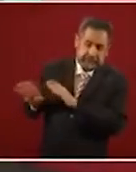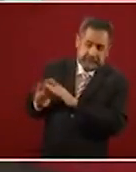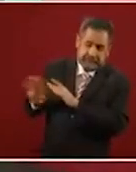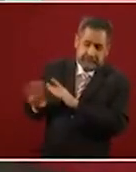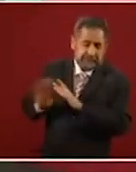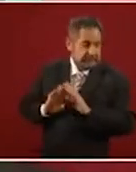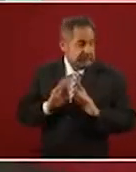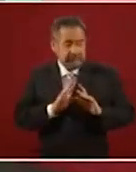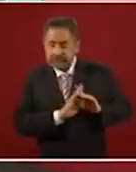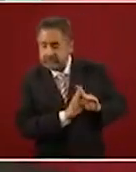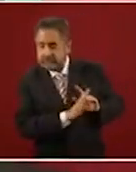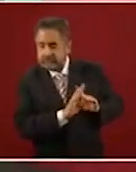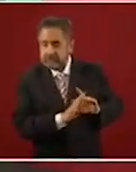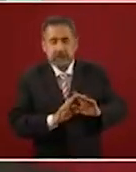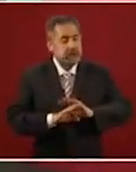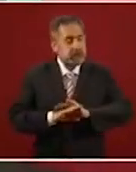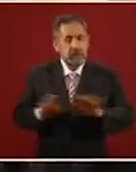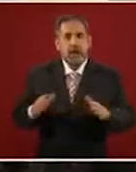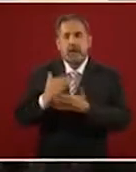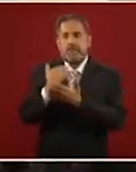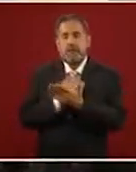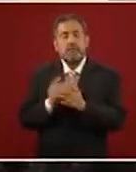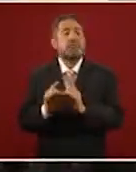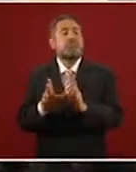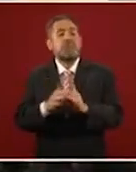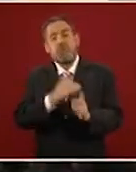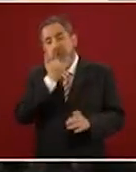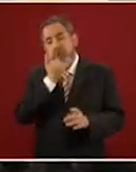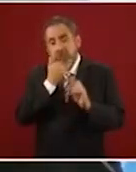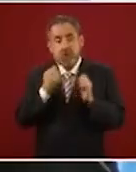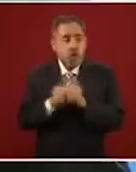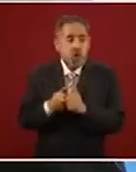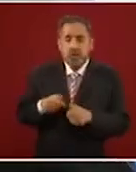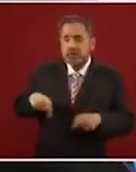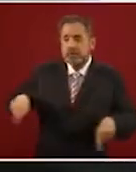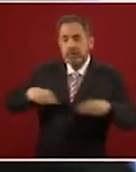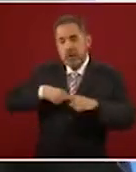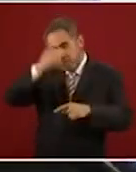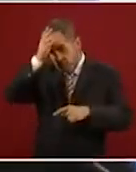y colaborar con soldados, marinos, guardias, bomberos